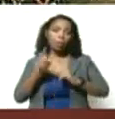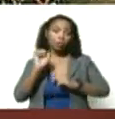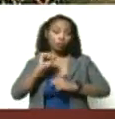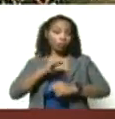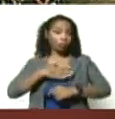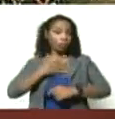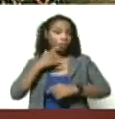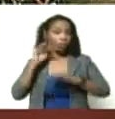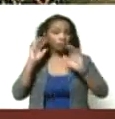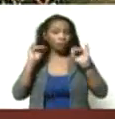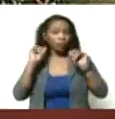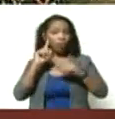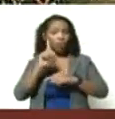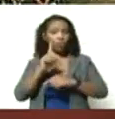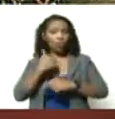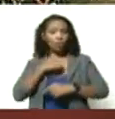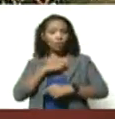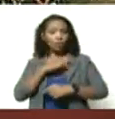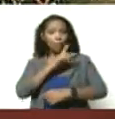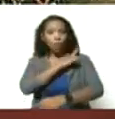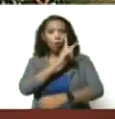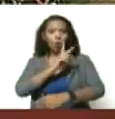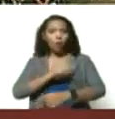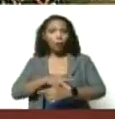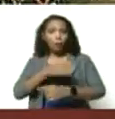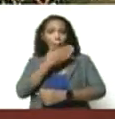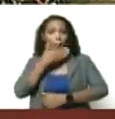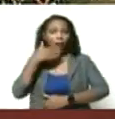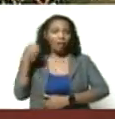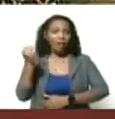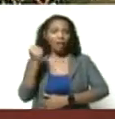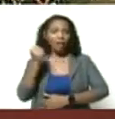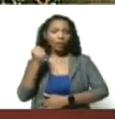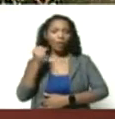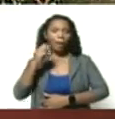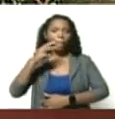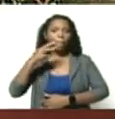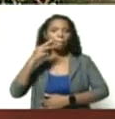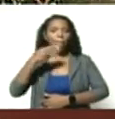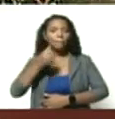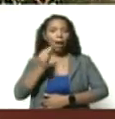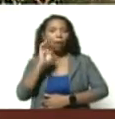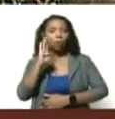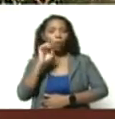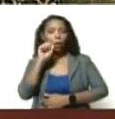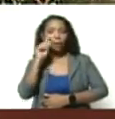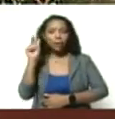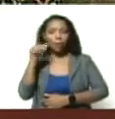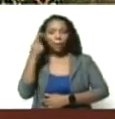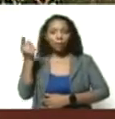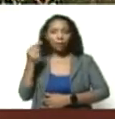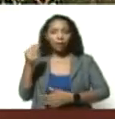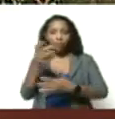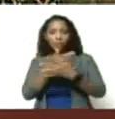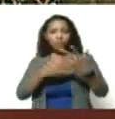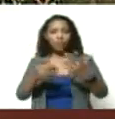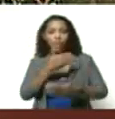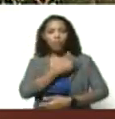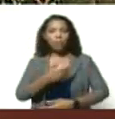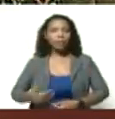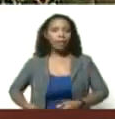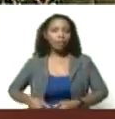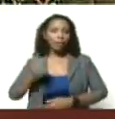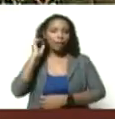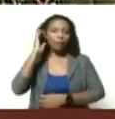puedo despedirlo con uno de nuestros poemas preferidos de Pablo Neruda. Palabras textuales del presidente del